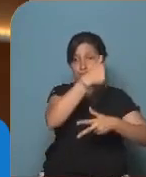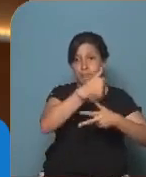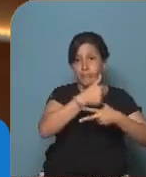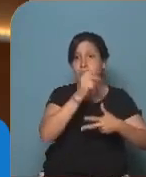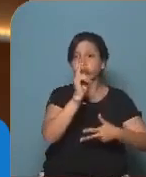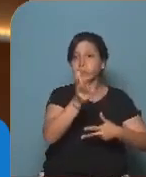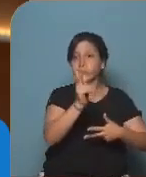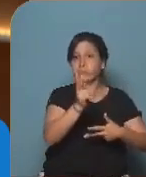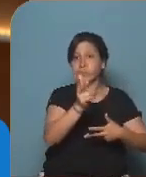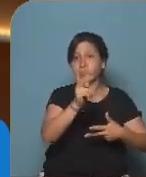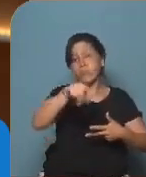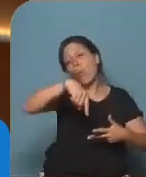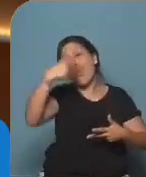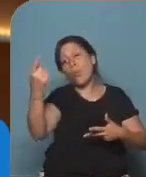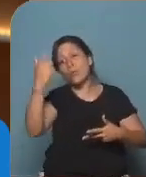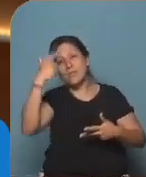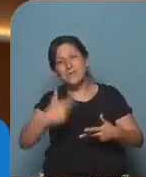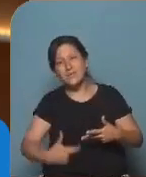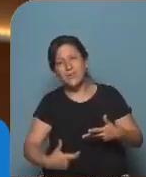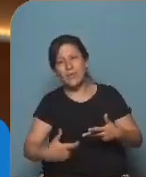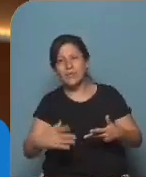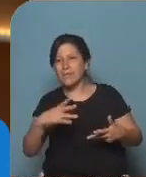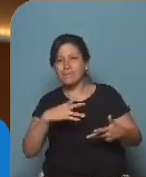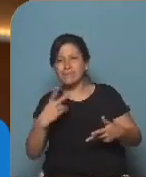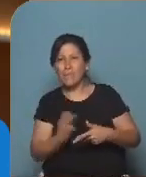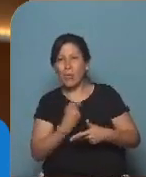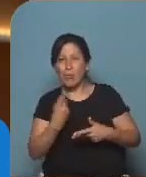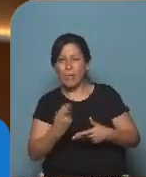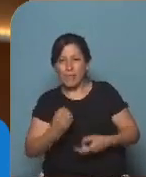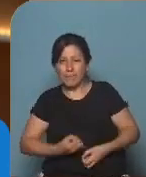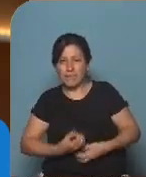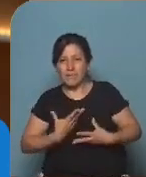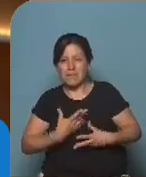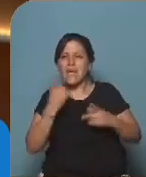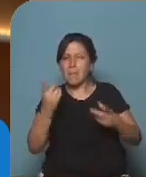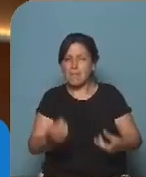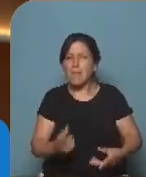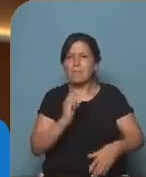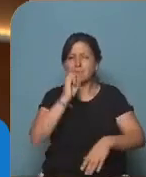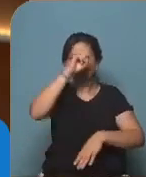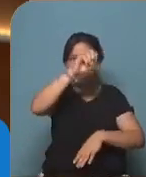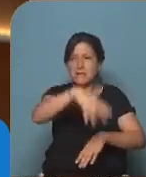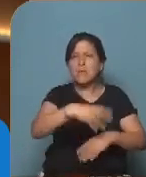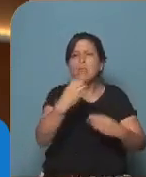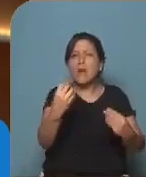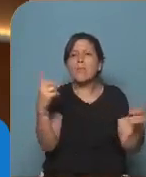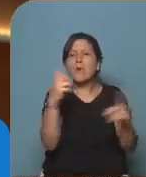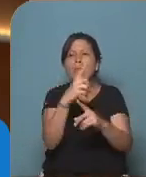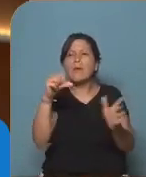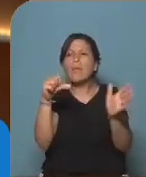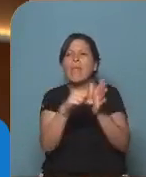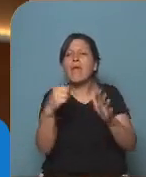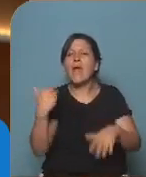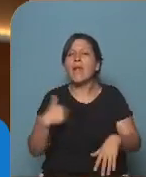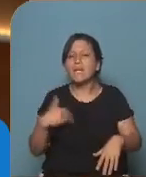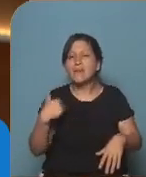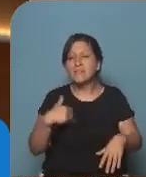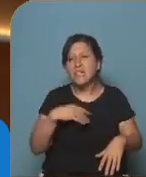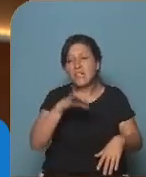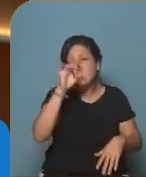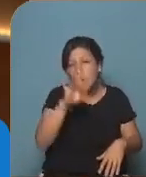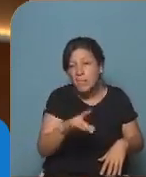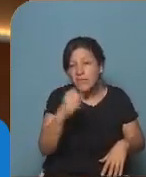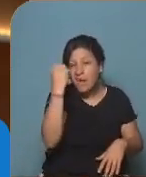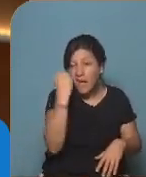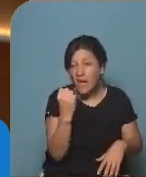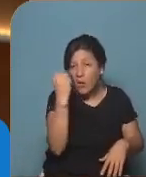en nombre de aquellos que no tienen voz, que también tienen que estar presentes. ¿Por qué? Porque el problema de Argentina no es solamente un problema